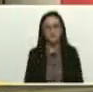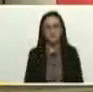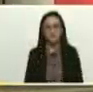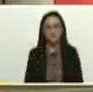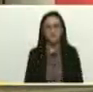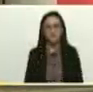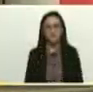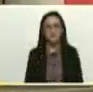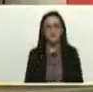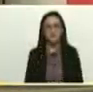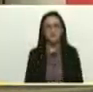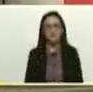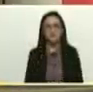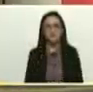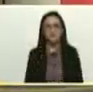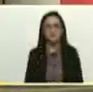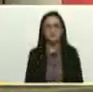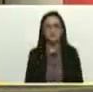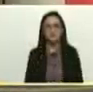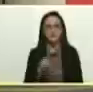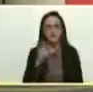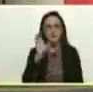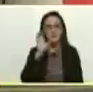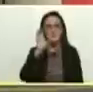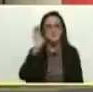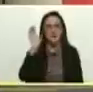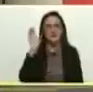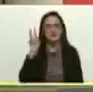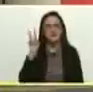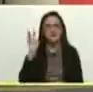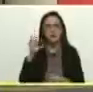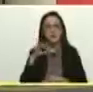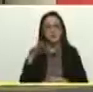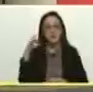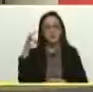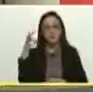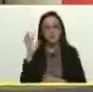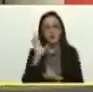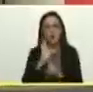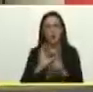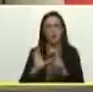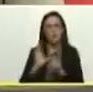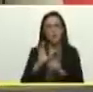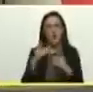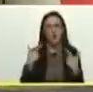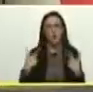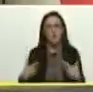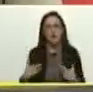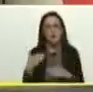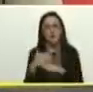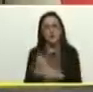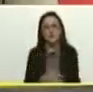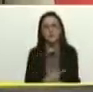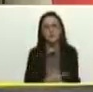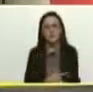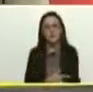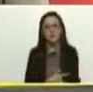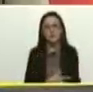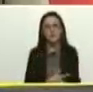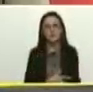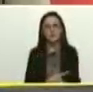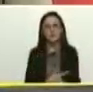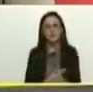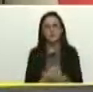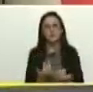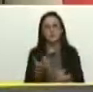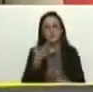Somos países en lo espiritual, en lo cultural, en lo humano, hermanos. Y